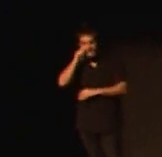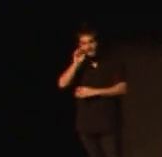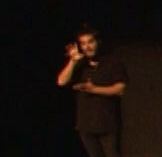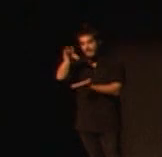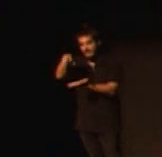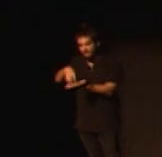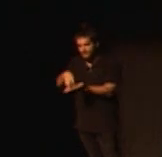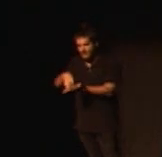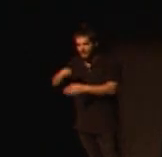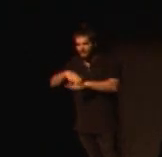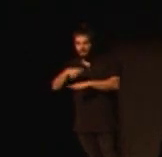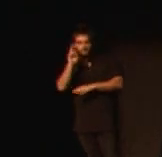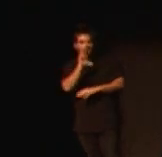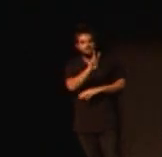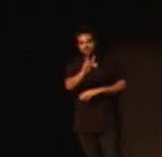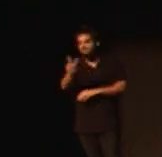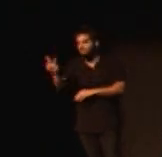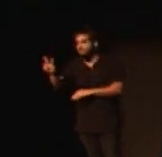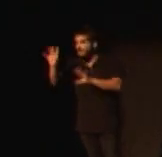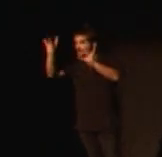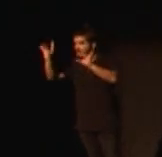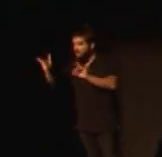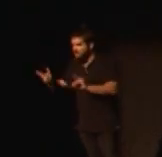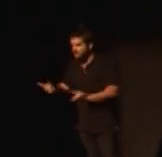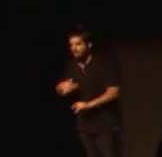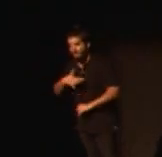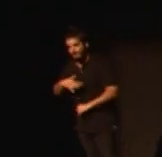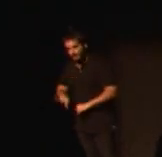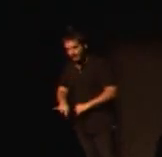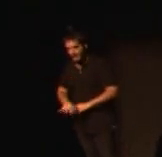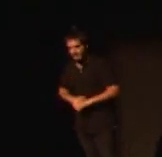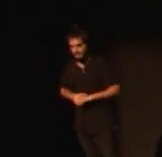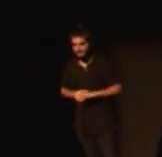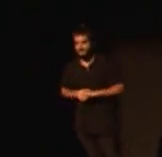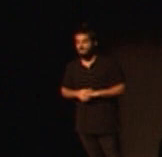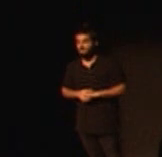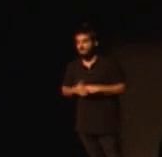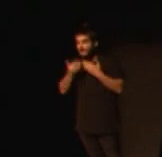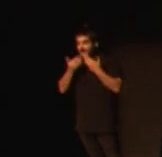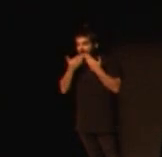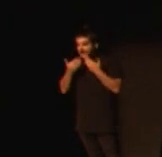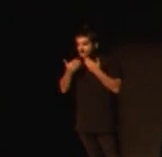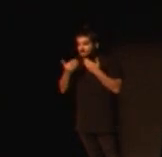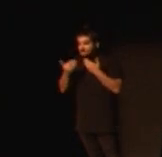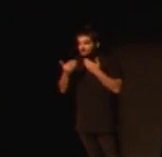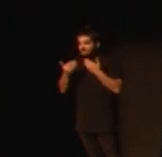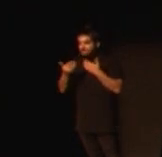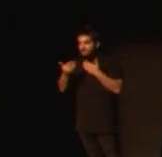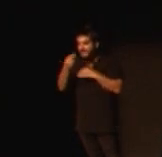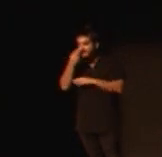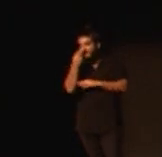huelen y saben y oyen, porque a esos viajes especiales les ponemos música